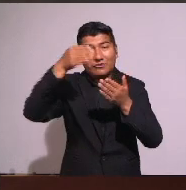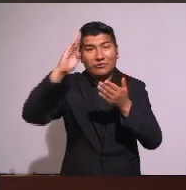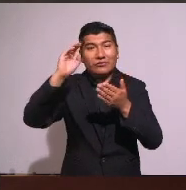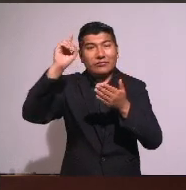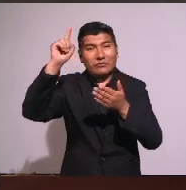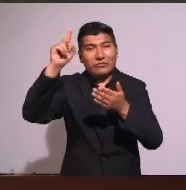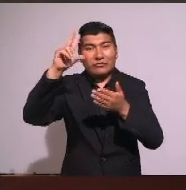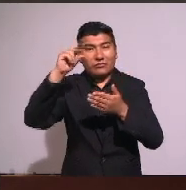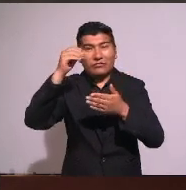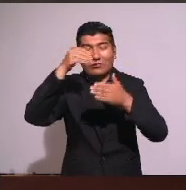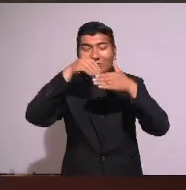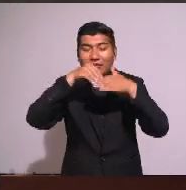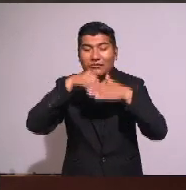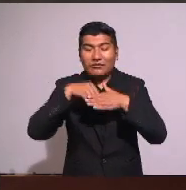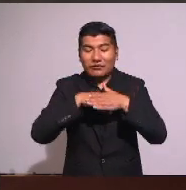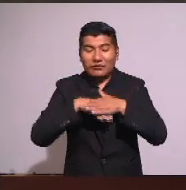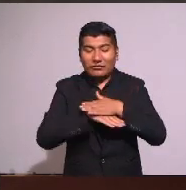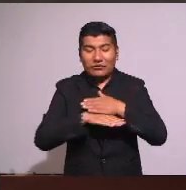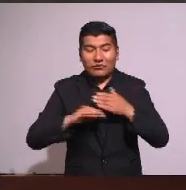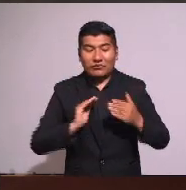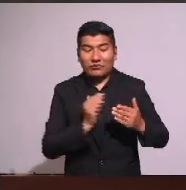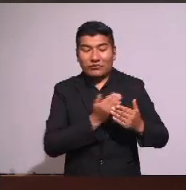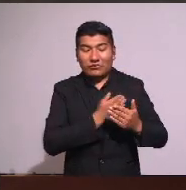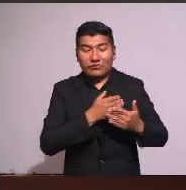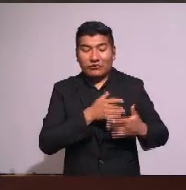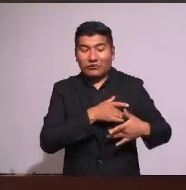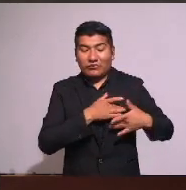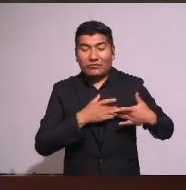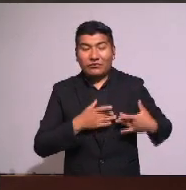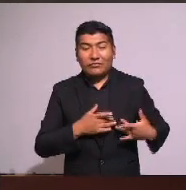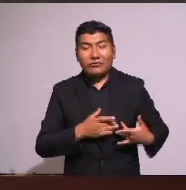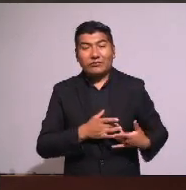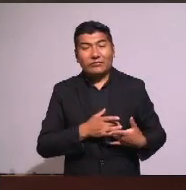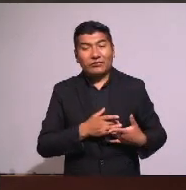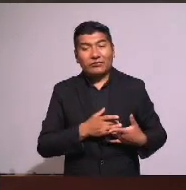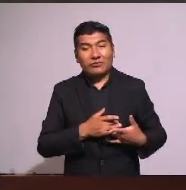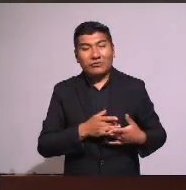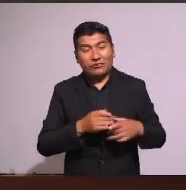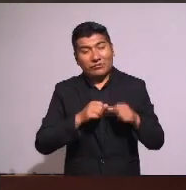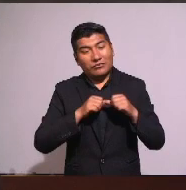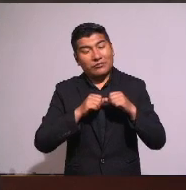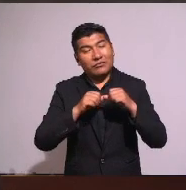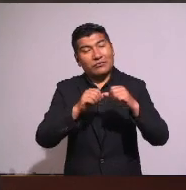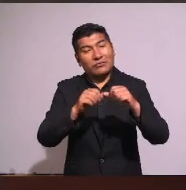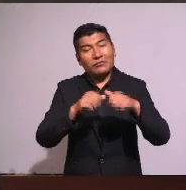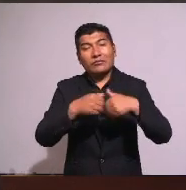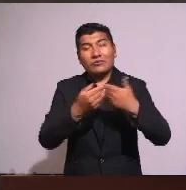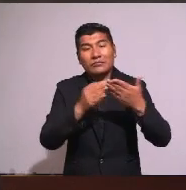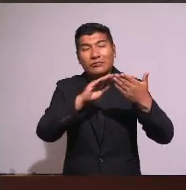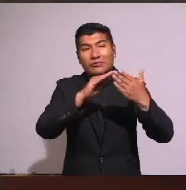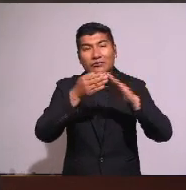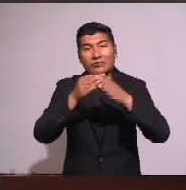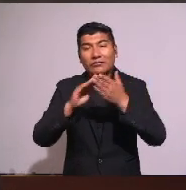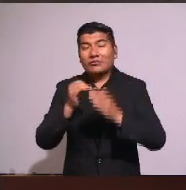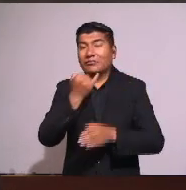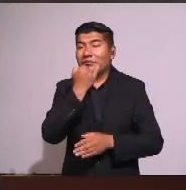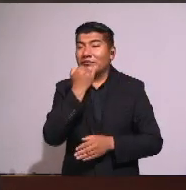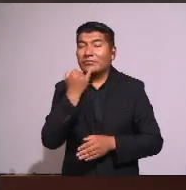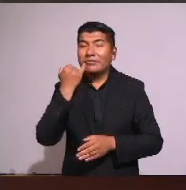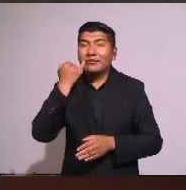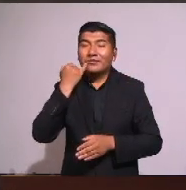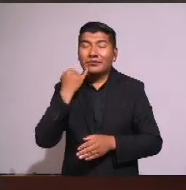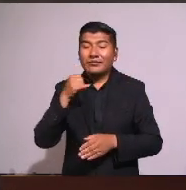ha penetrado en nuestros corazones. Seguimos siendo como el pueblo de Israel,